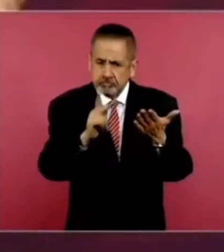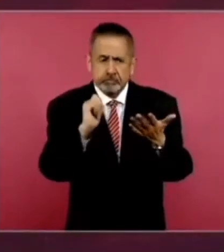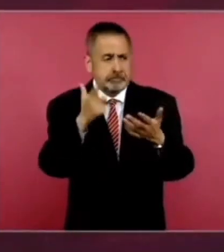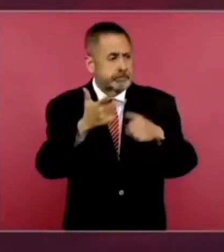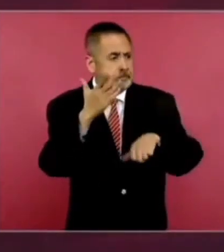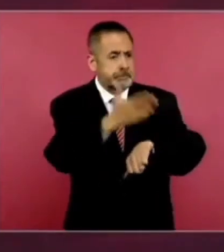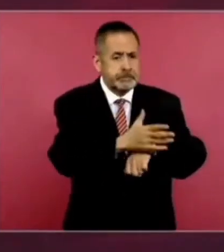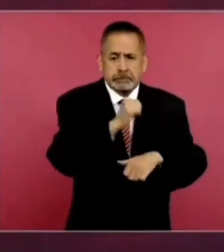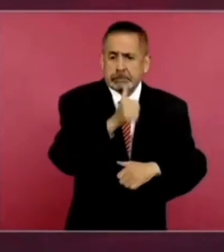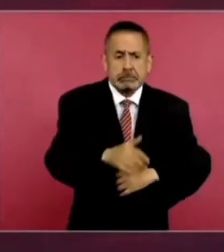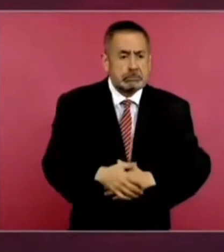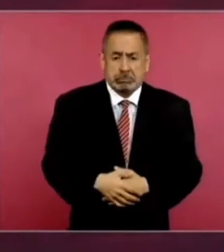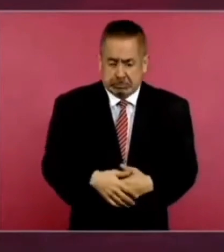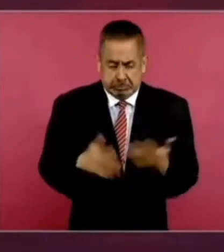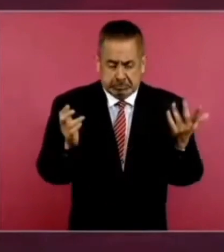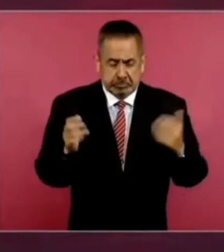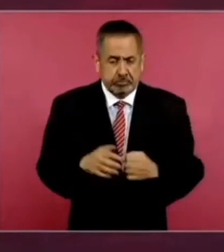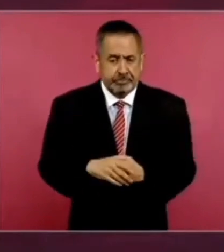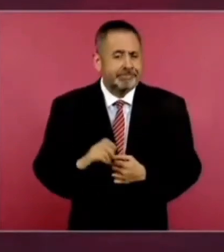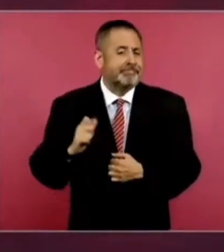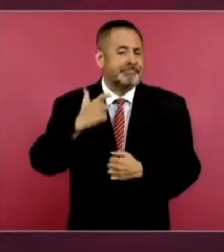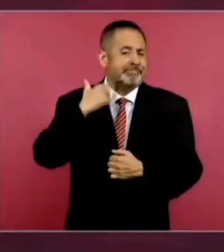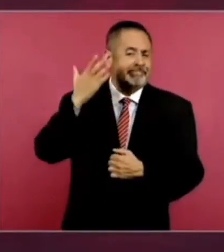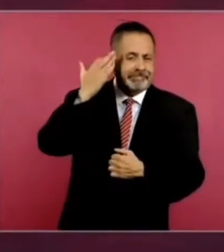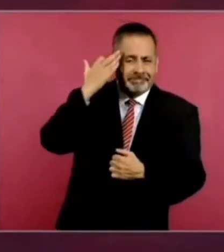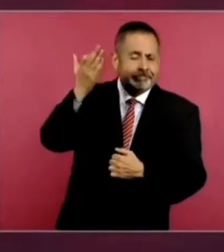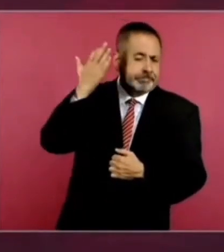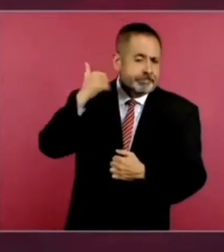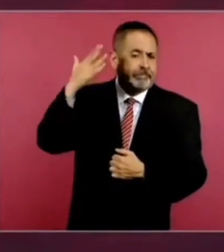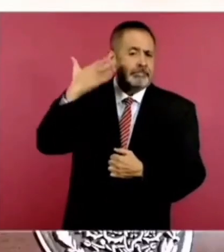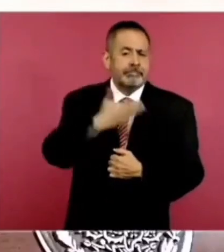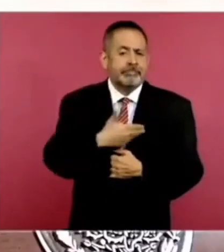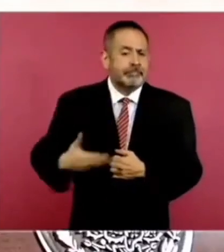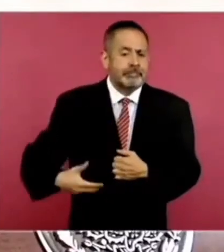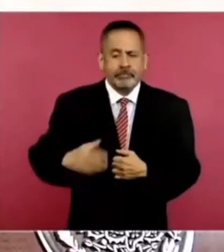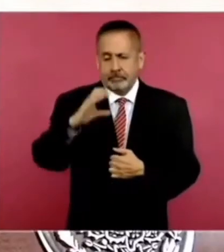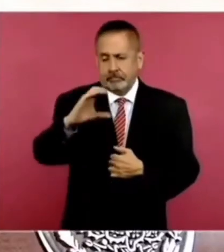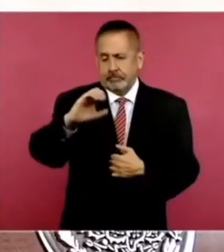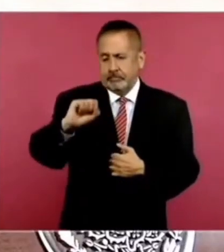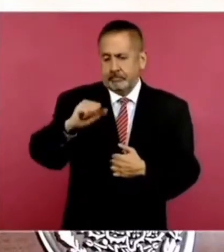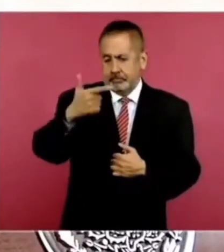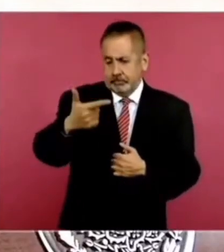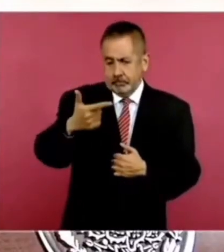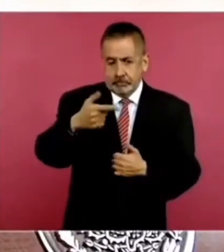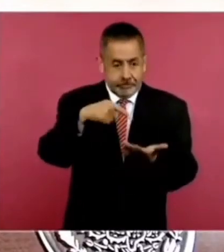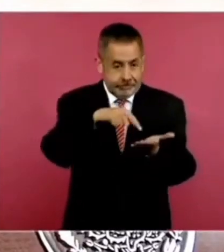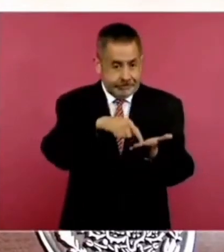Cuando el gobierno de Carlos Salinas se modificó el Código Penal